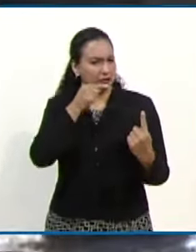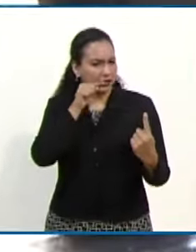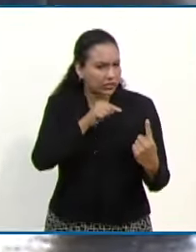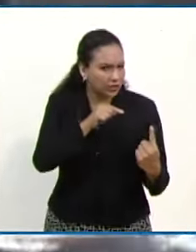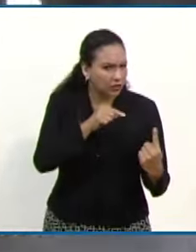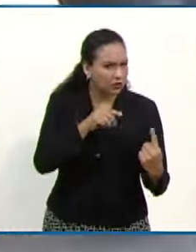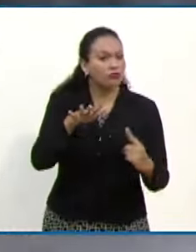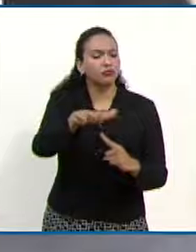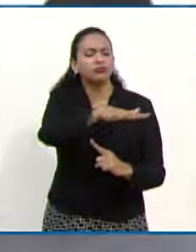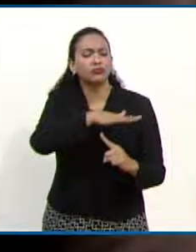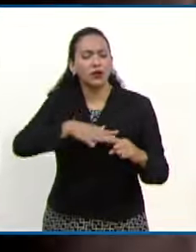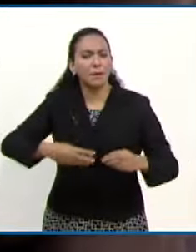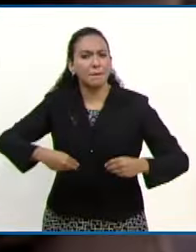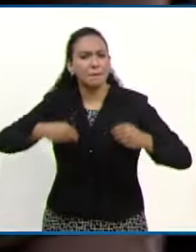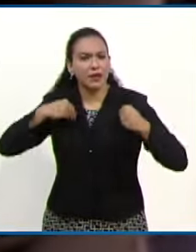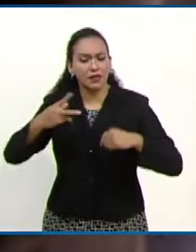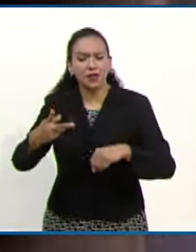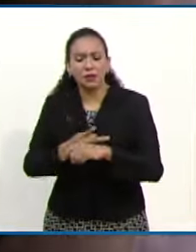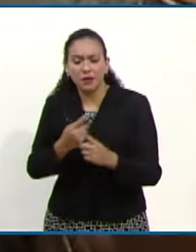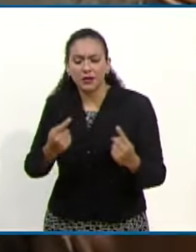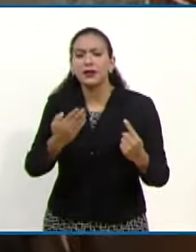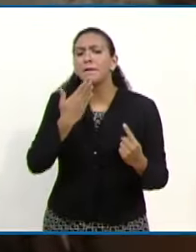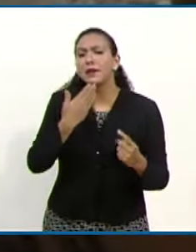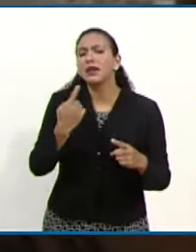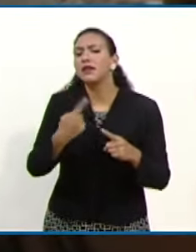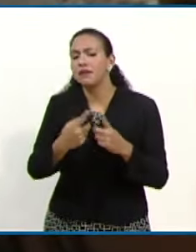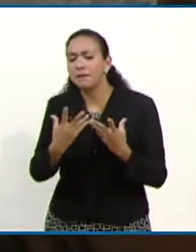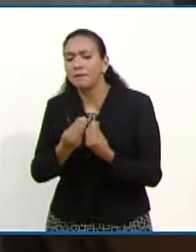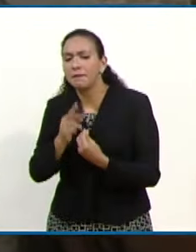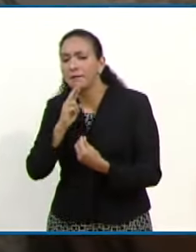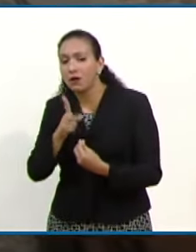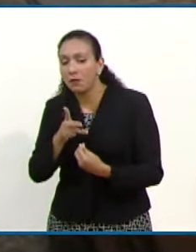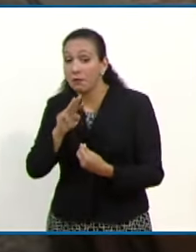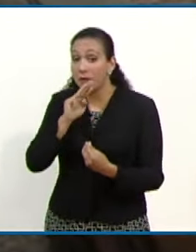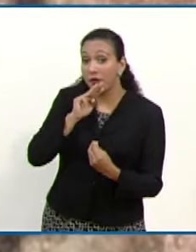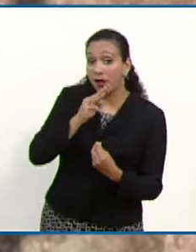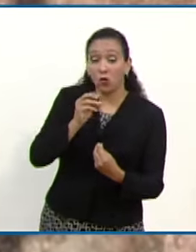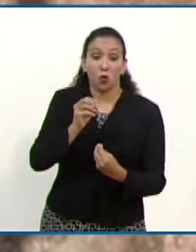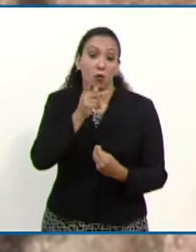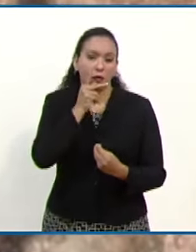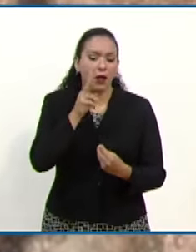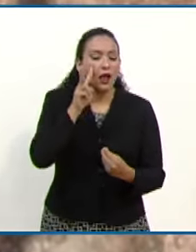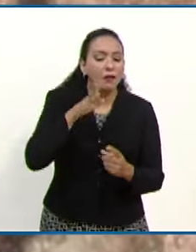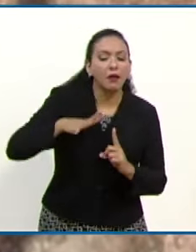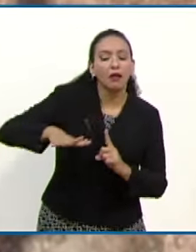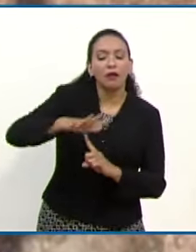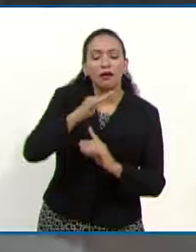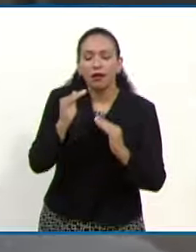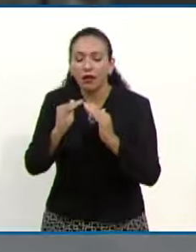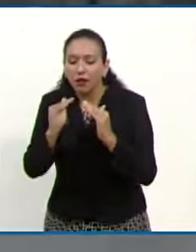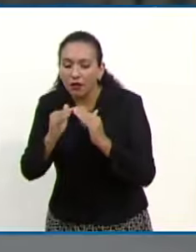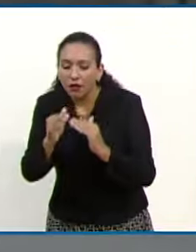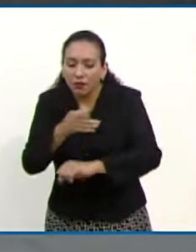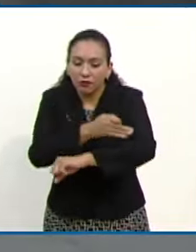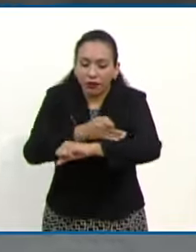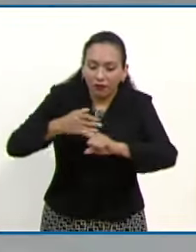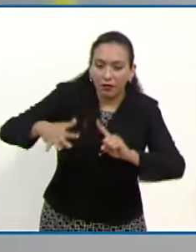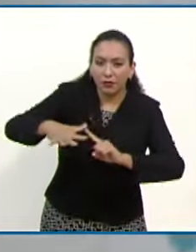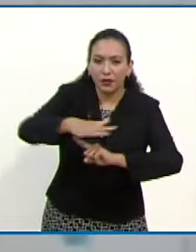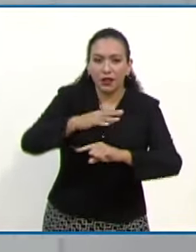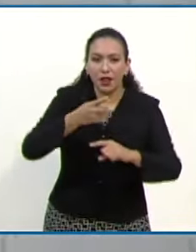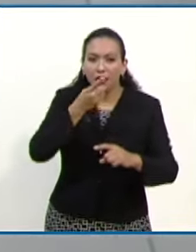sus circunstancias y contextos concretos. También se ponderó en qué ambiente familiar y social se desenvolvería mejor el